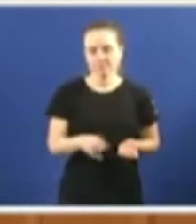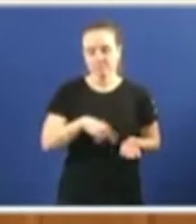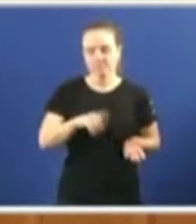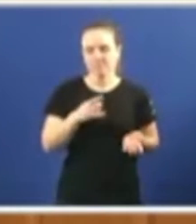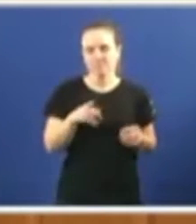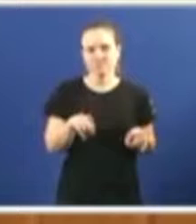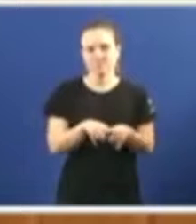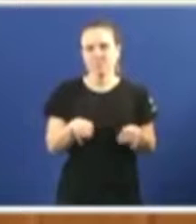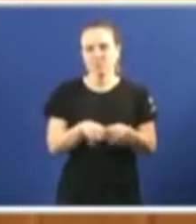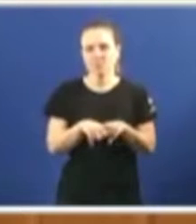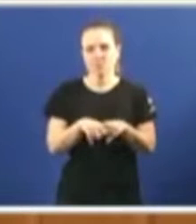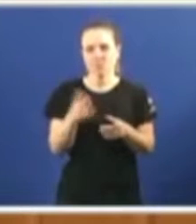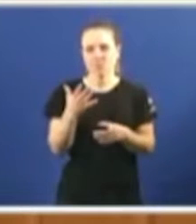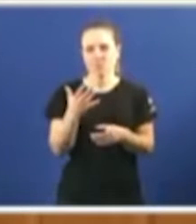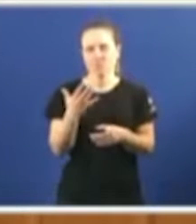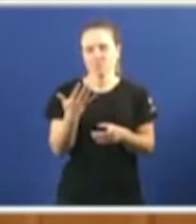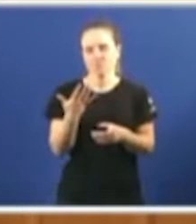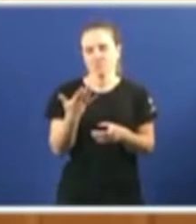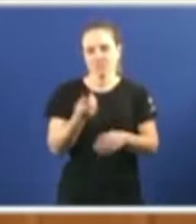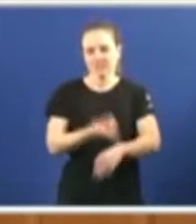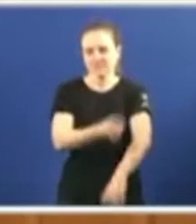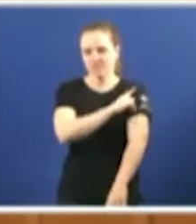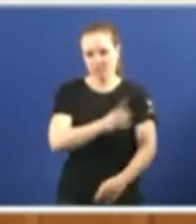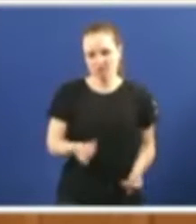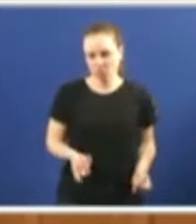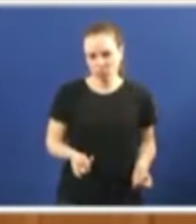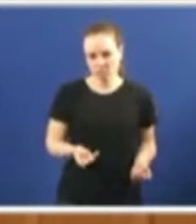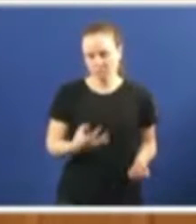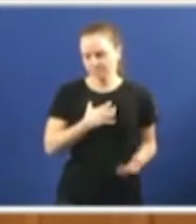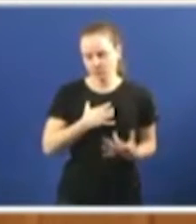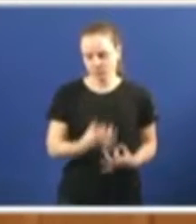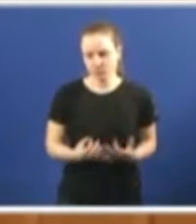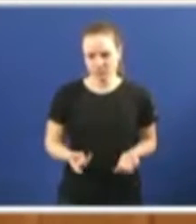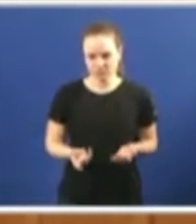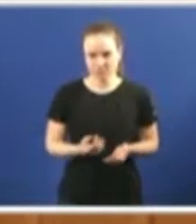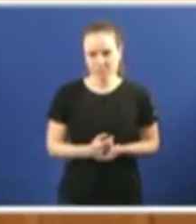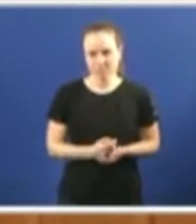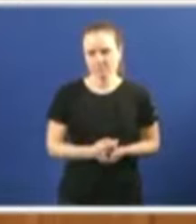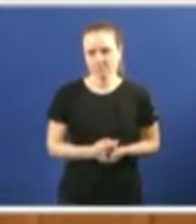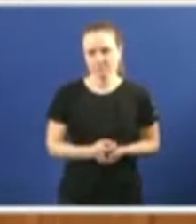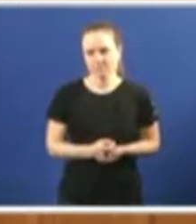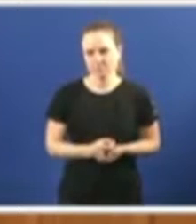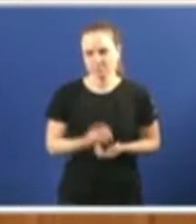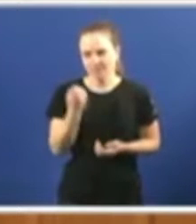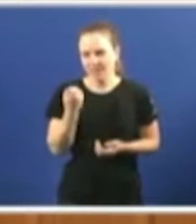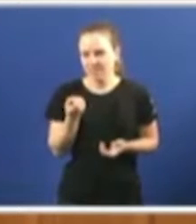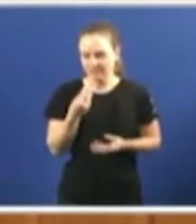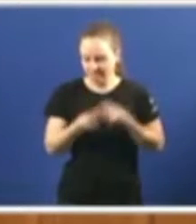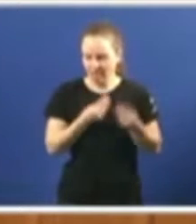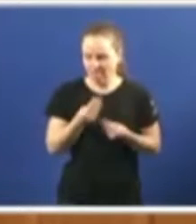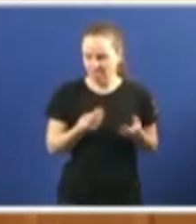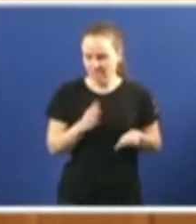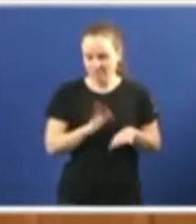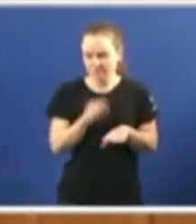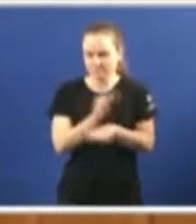podar unha árbore cunha rebarbadora. Por iso non nos parece o mellor o máis axeitado. É necesario actuar para garantir